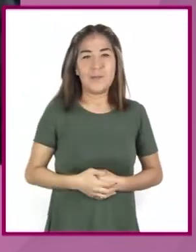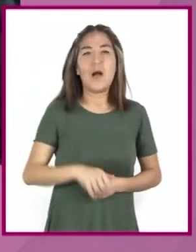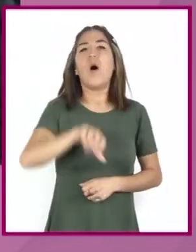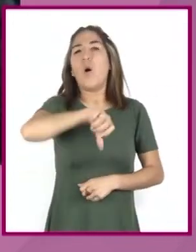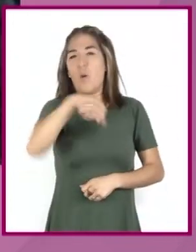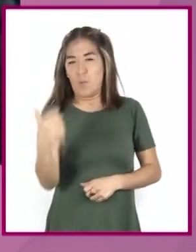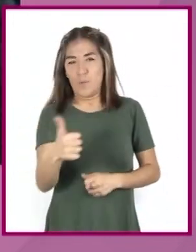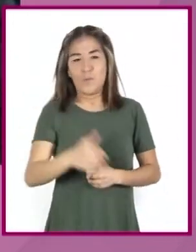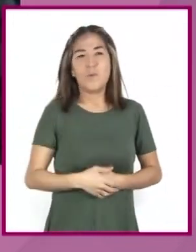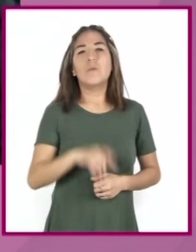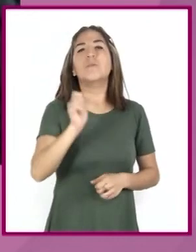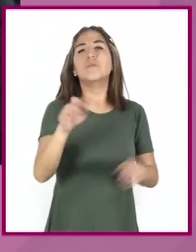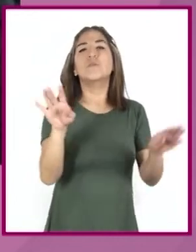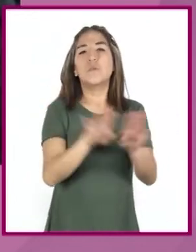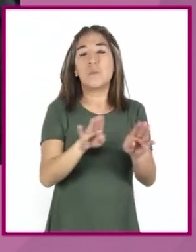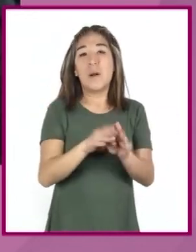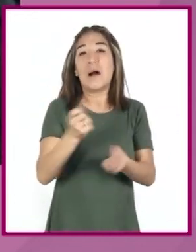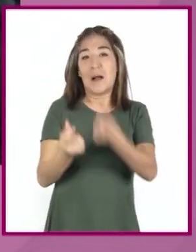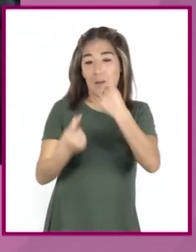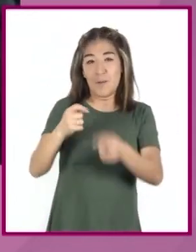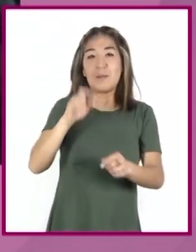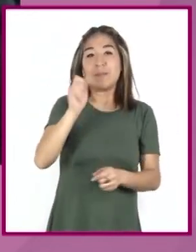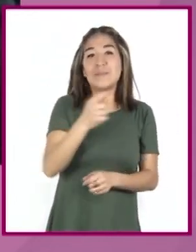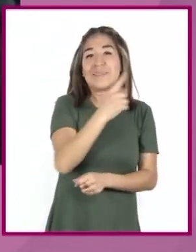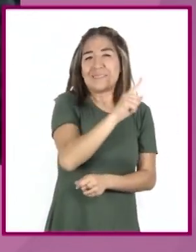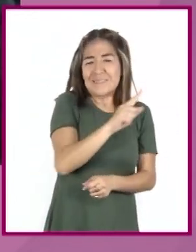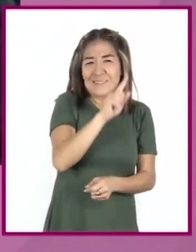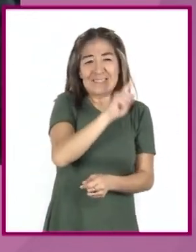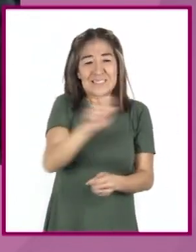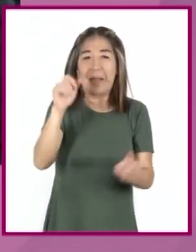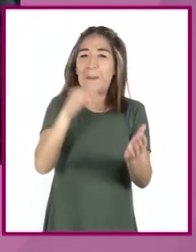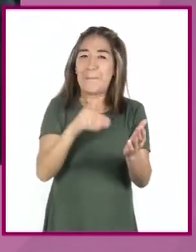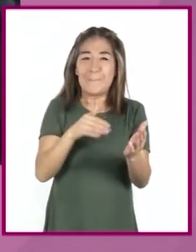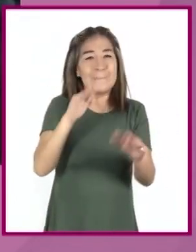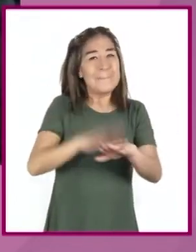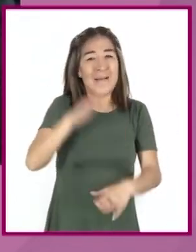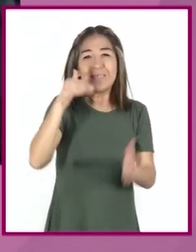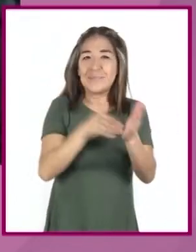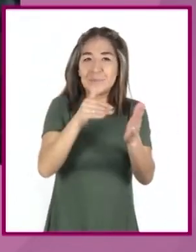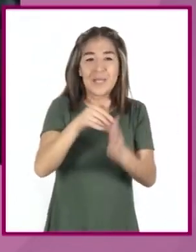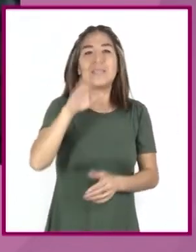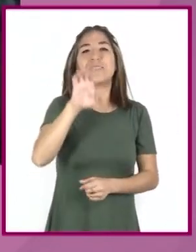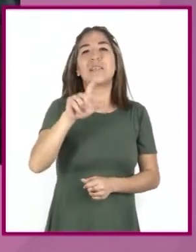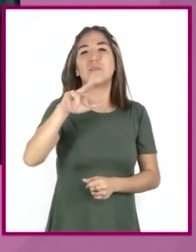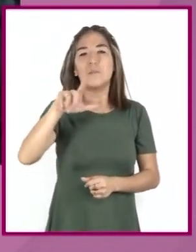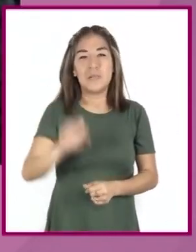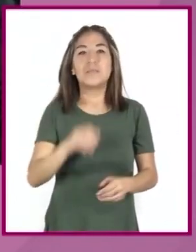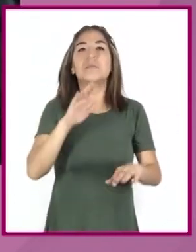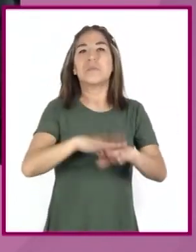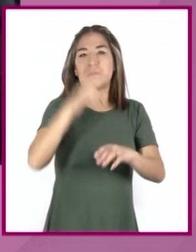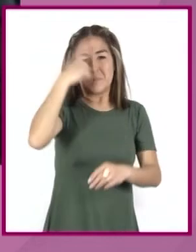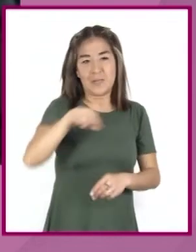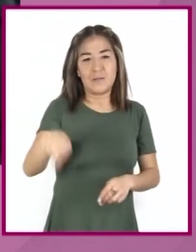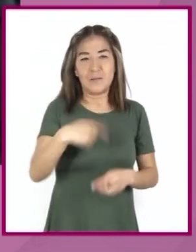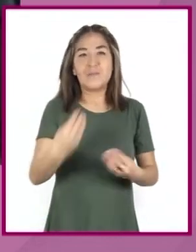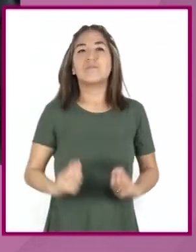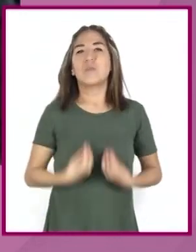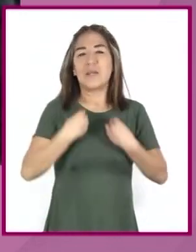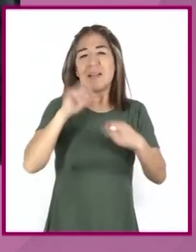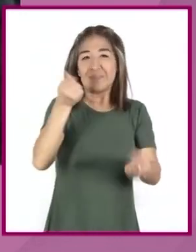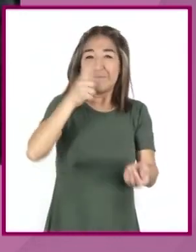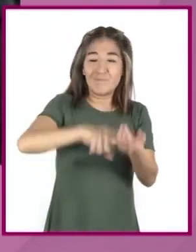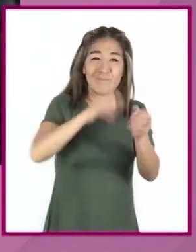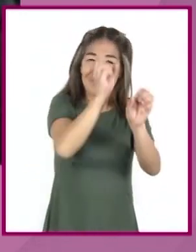que cuentan con apenas unos cientos de células y aún así siguen escapando a lo humano, es decir, son